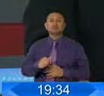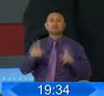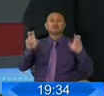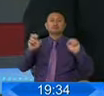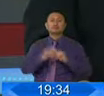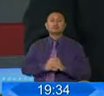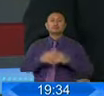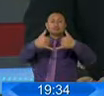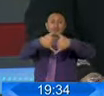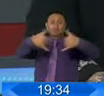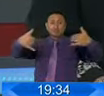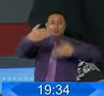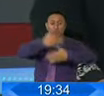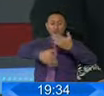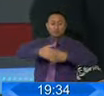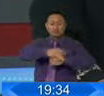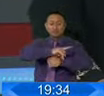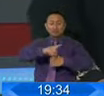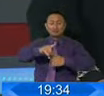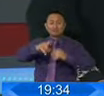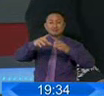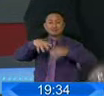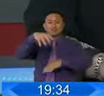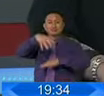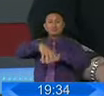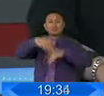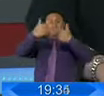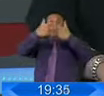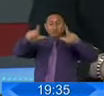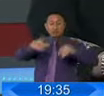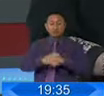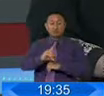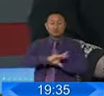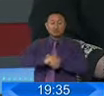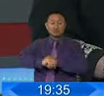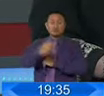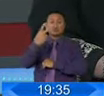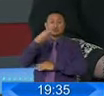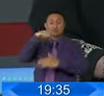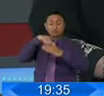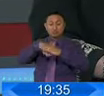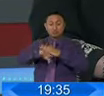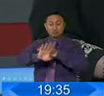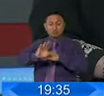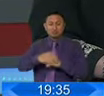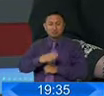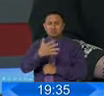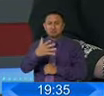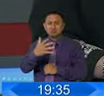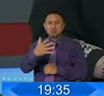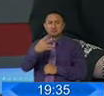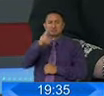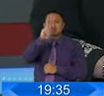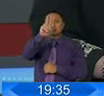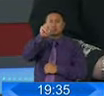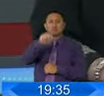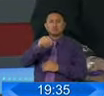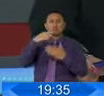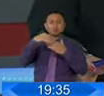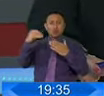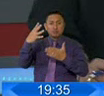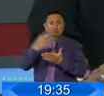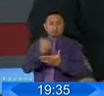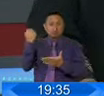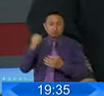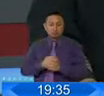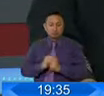local comercial del cantón La Libertad se produjo un robo. Dos antisociales entraron y se llevaron aproximadamente $2,000, además